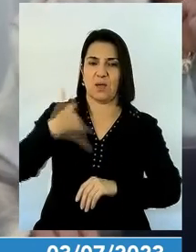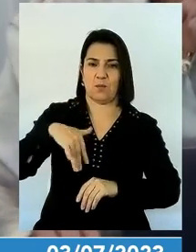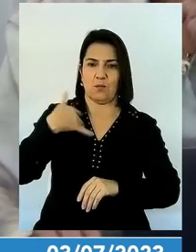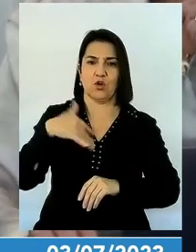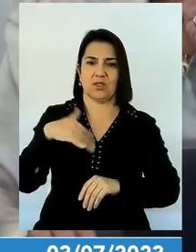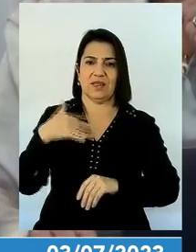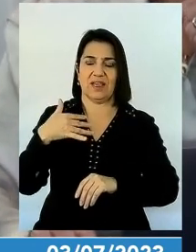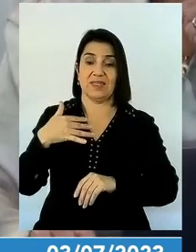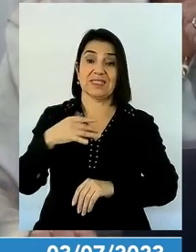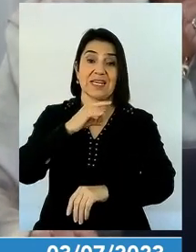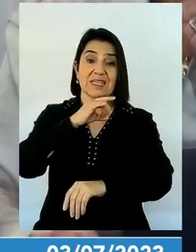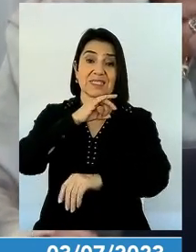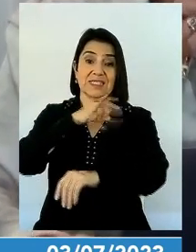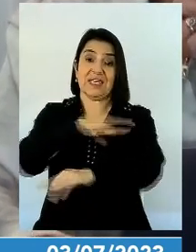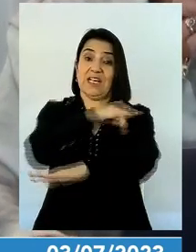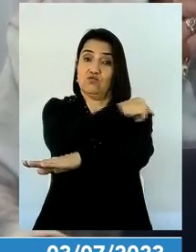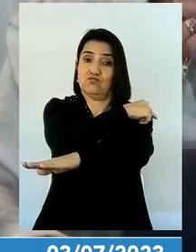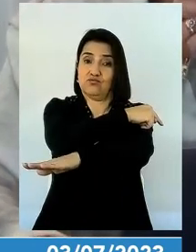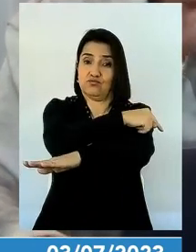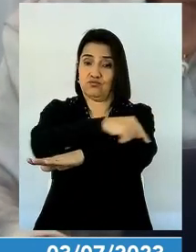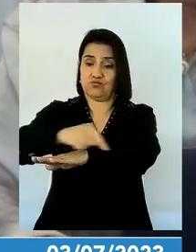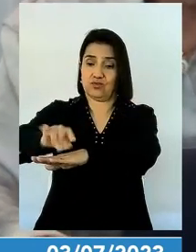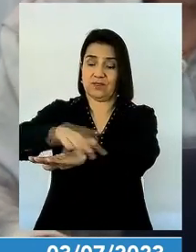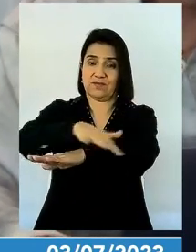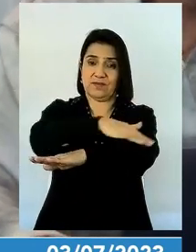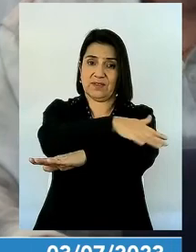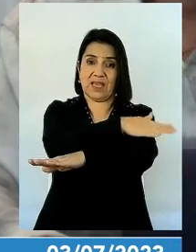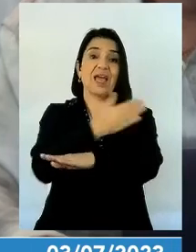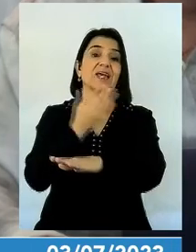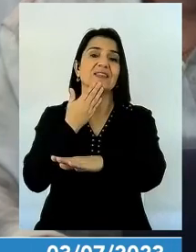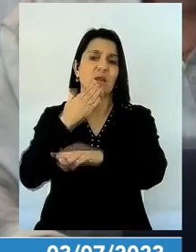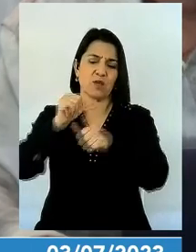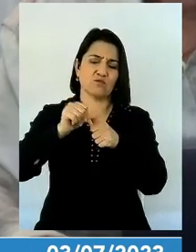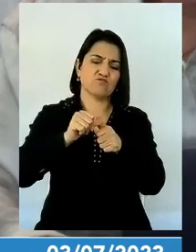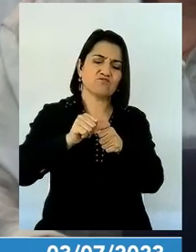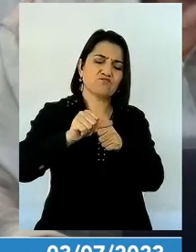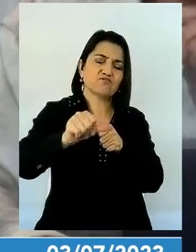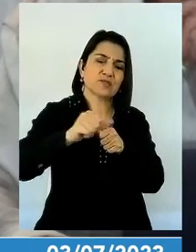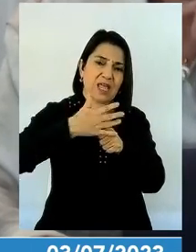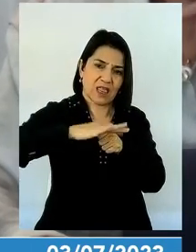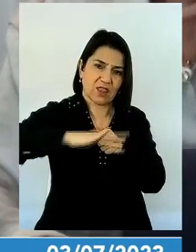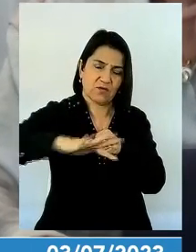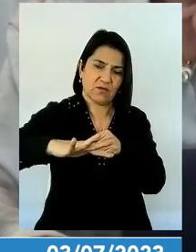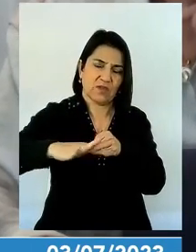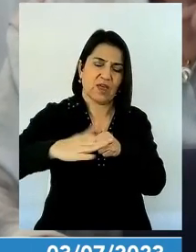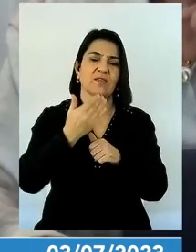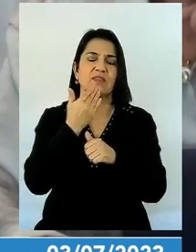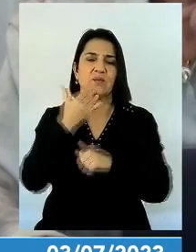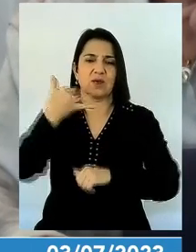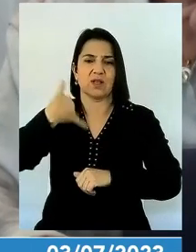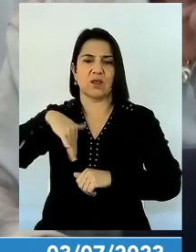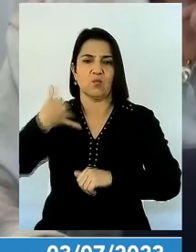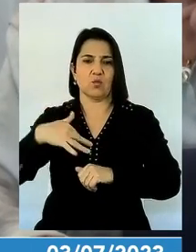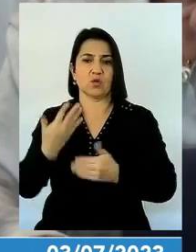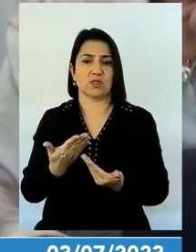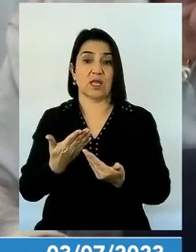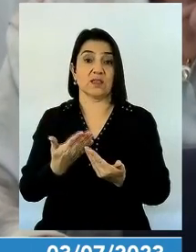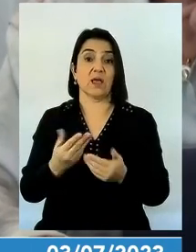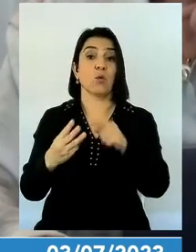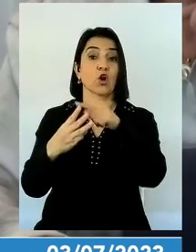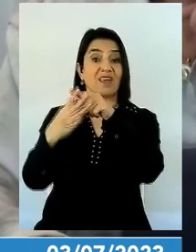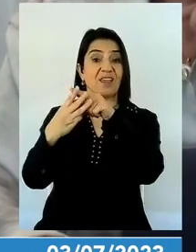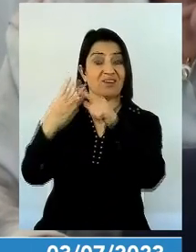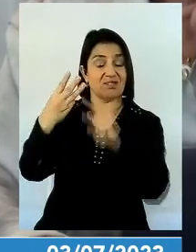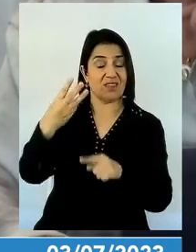la latitud, pero también en la longitud. Y además, este ecosistema es importante destacarlo por su tridimensionalidad, ya que tiene